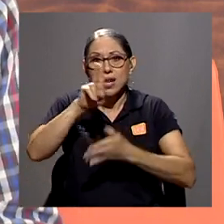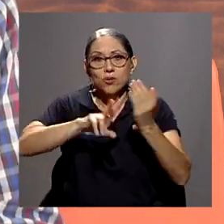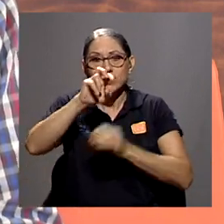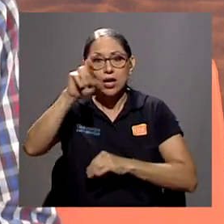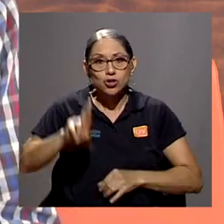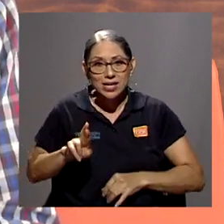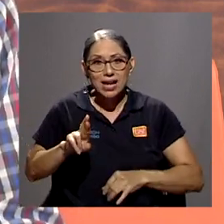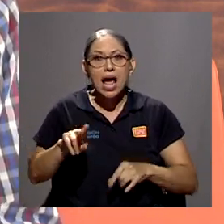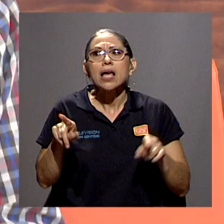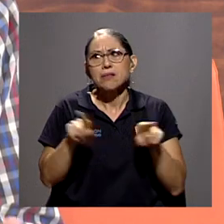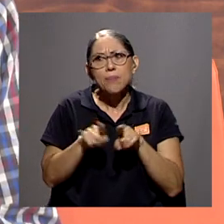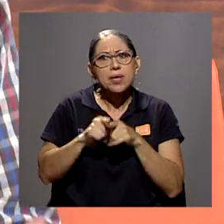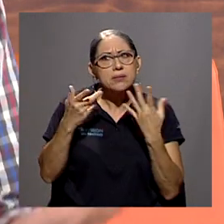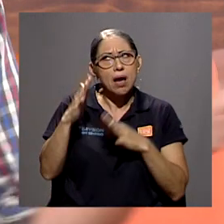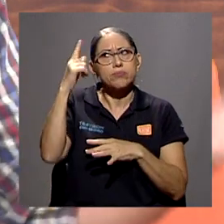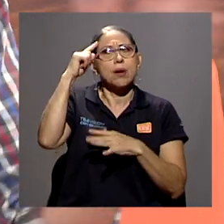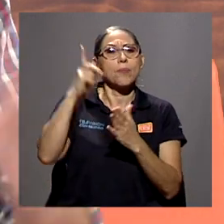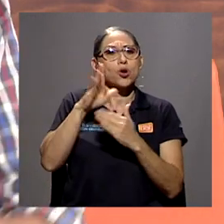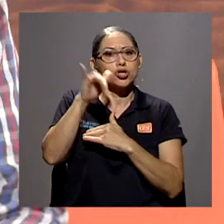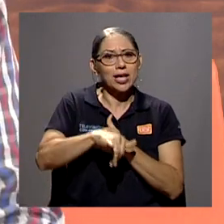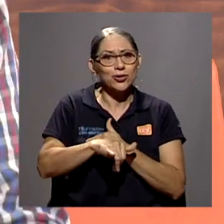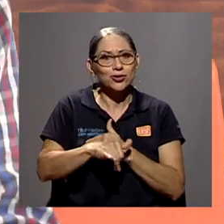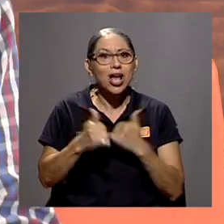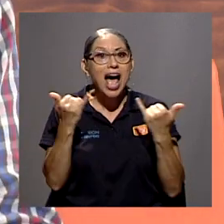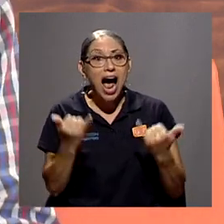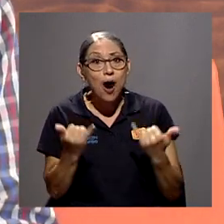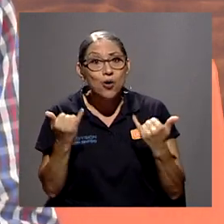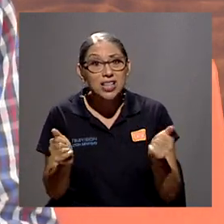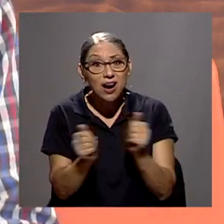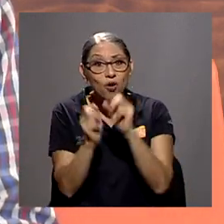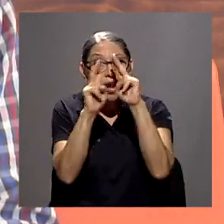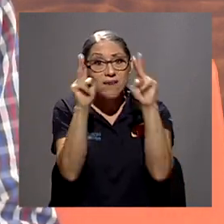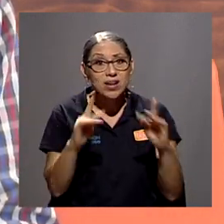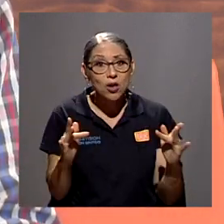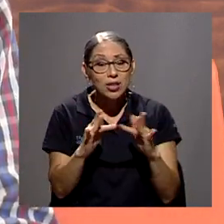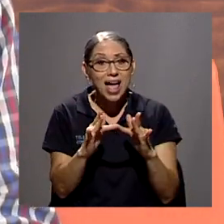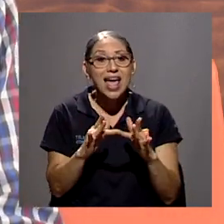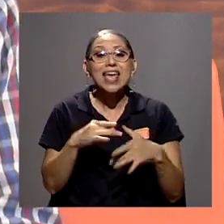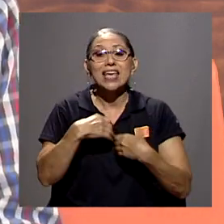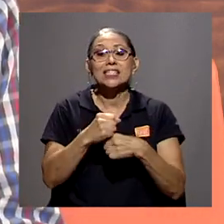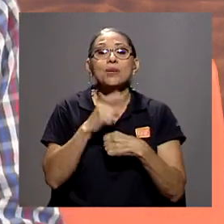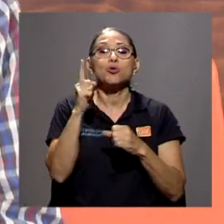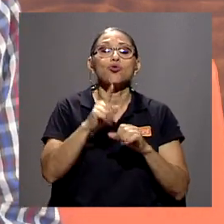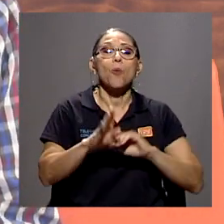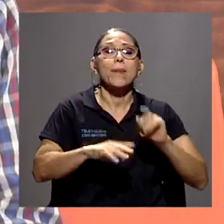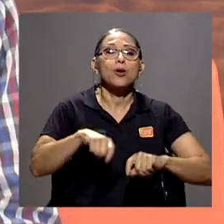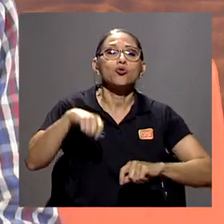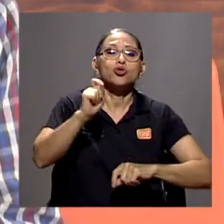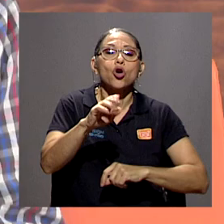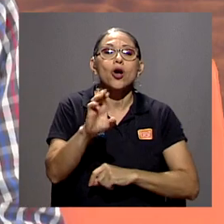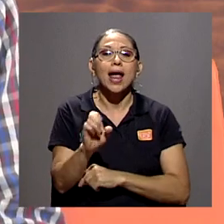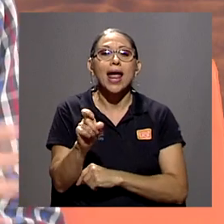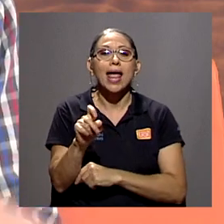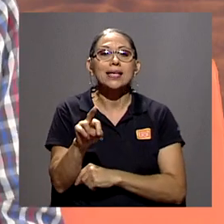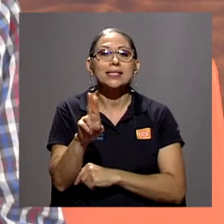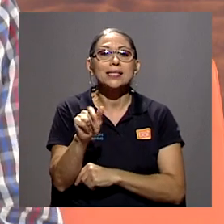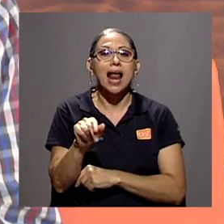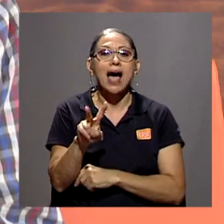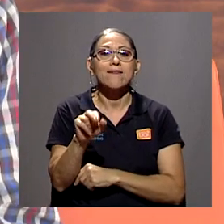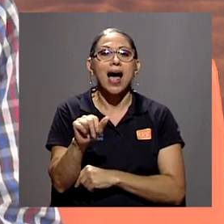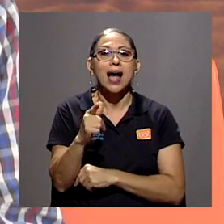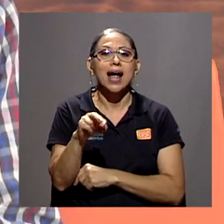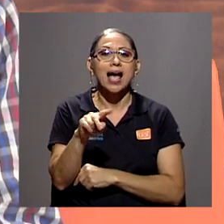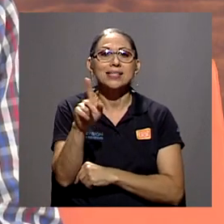tenemos muchos proyectos en mente ahorita bueno con la virtualidad como mencionas de donde hicimos este percusión extravaganza ahorita en diciembre vamos en un concierto todo virtual